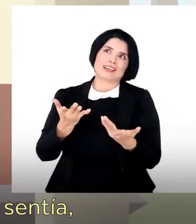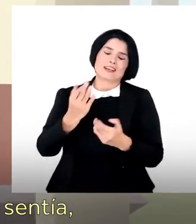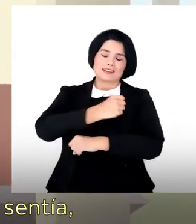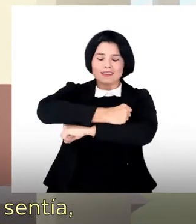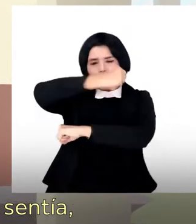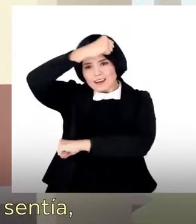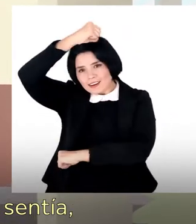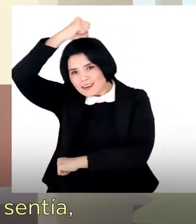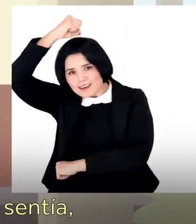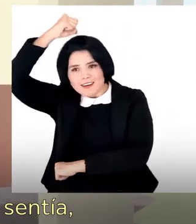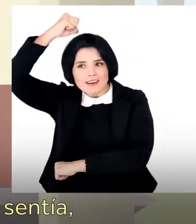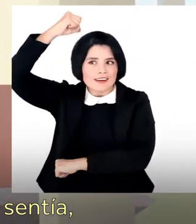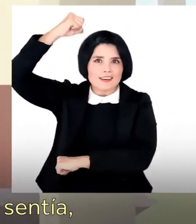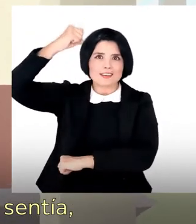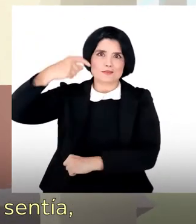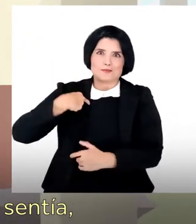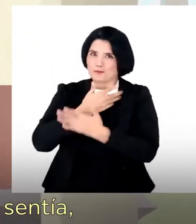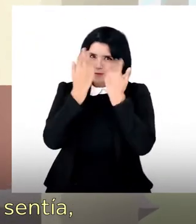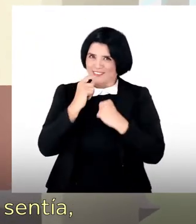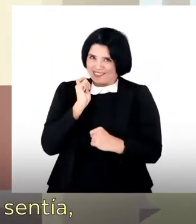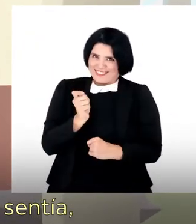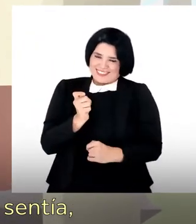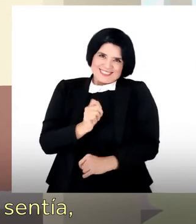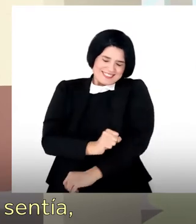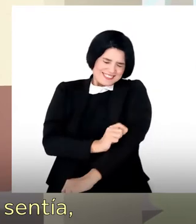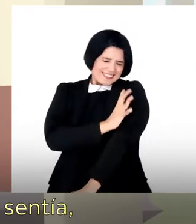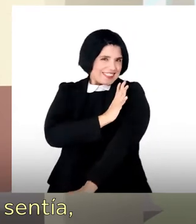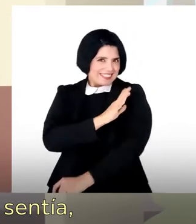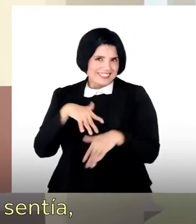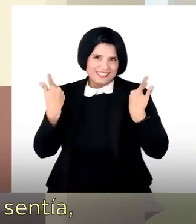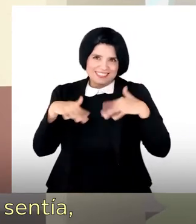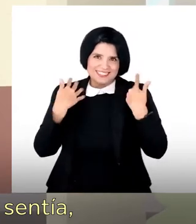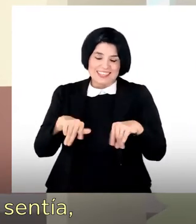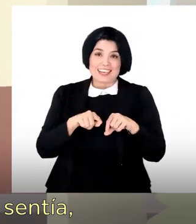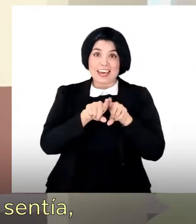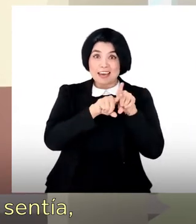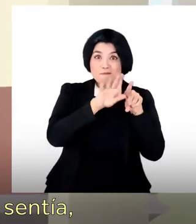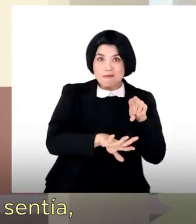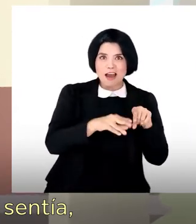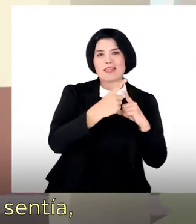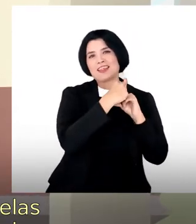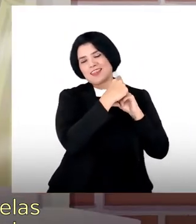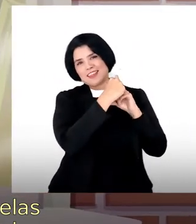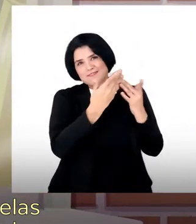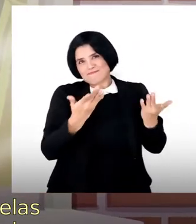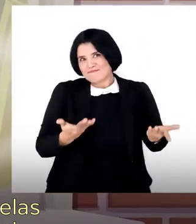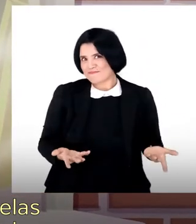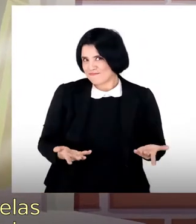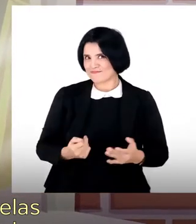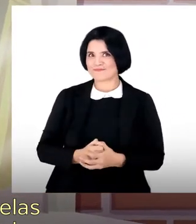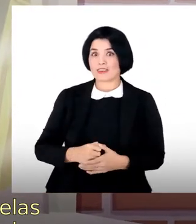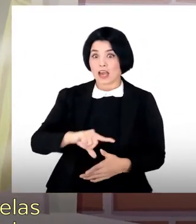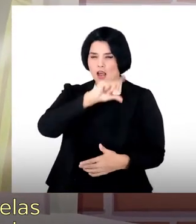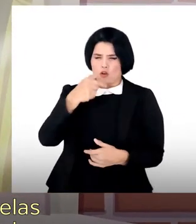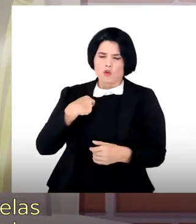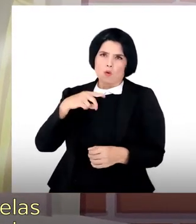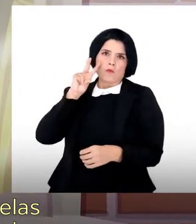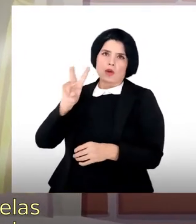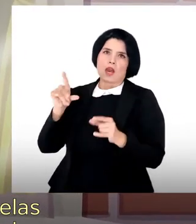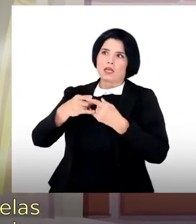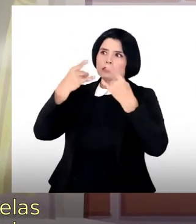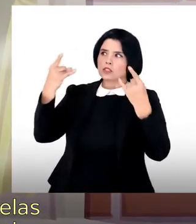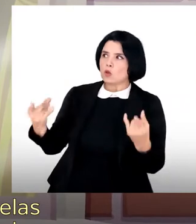y no sabía qué sentía. Mis hermanas me hacían burla. Cuando en las películas o